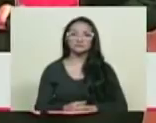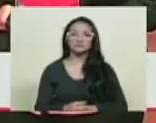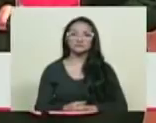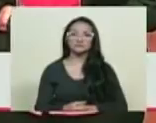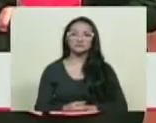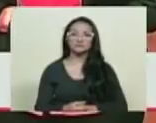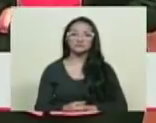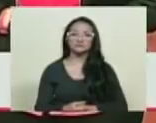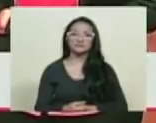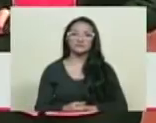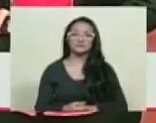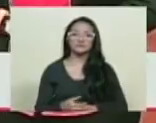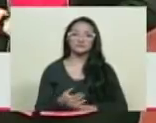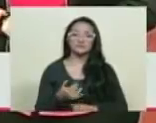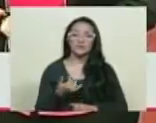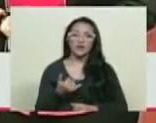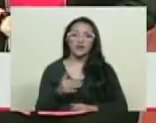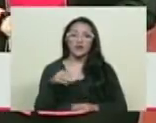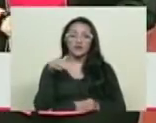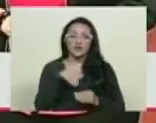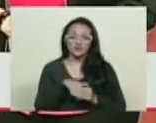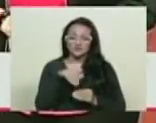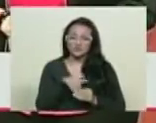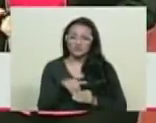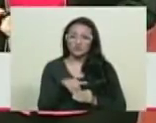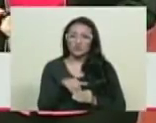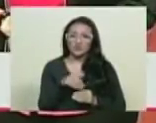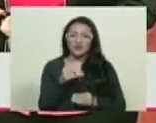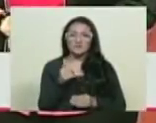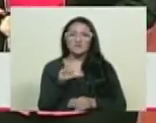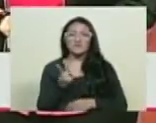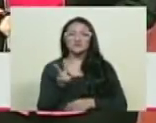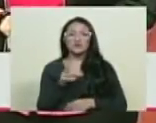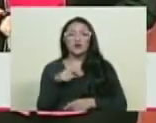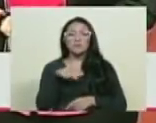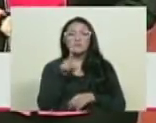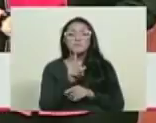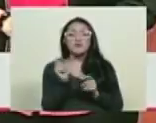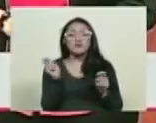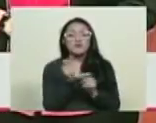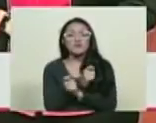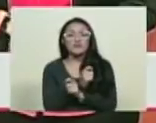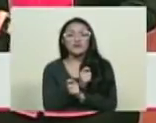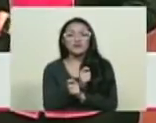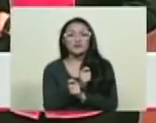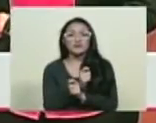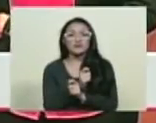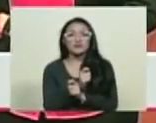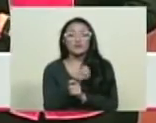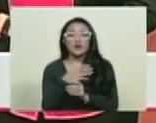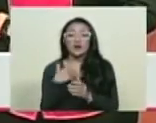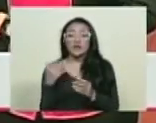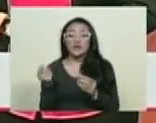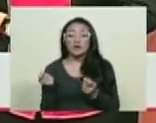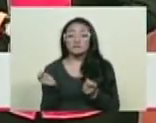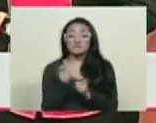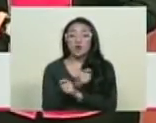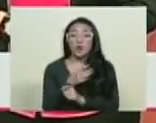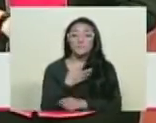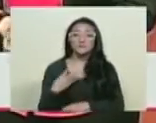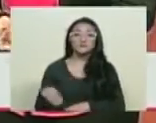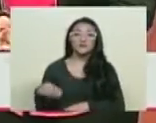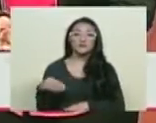hemos tenido elecciones refrendarias en venezuela se hizo el primer referéndum que pretendió ser revocatorio presidencial